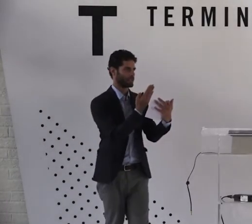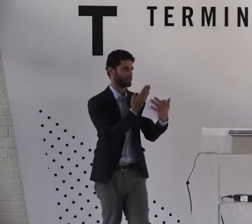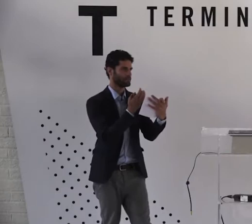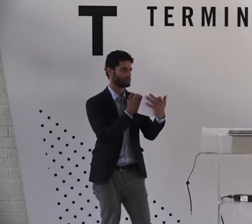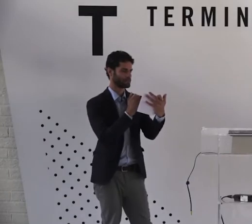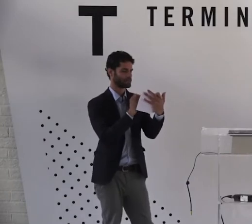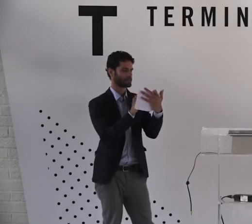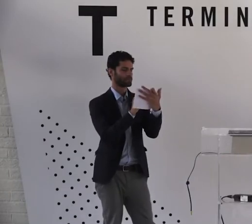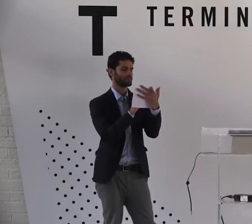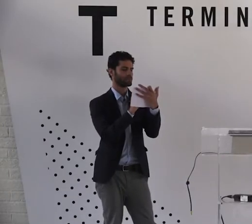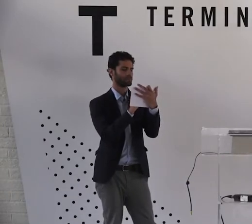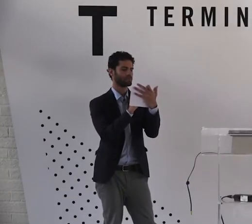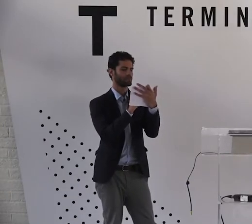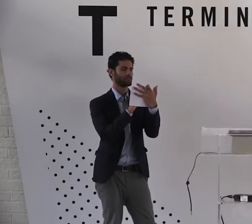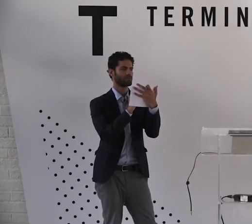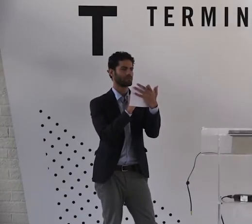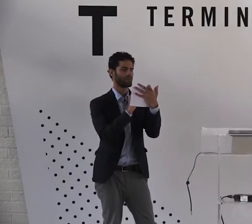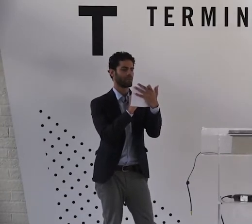acá.